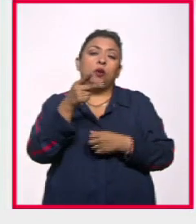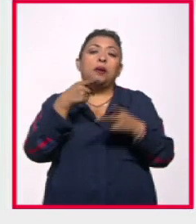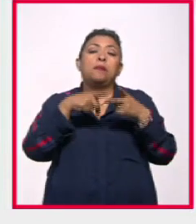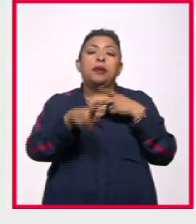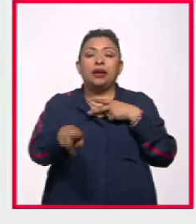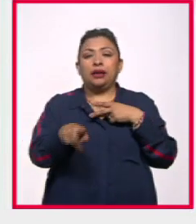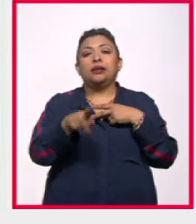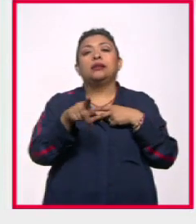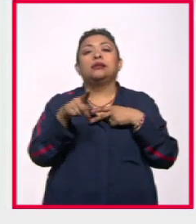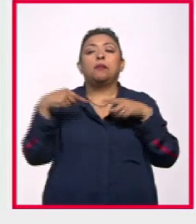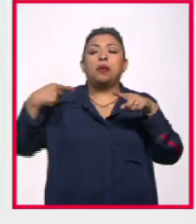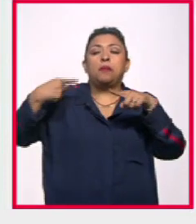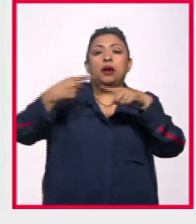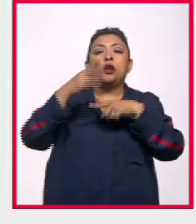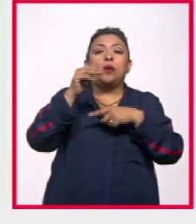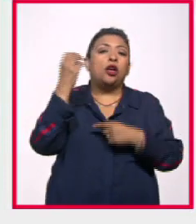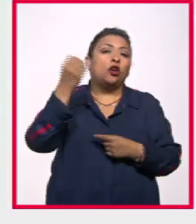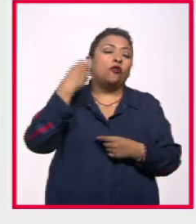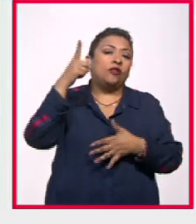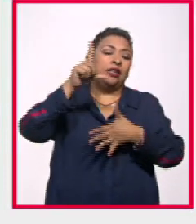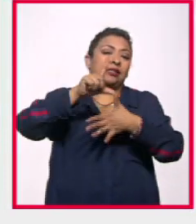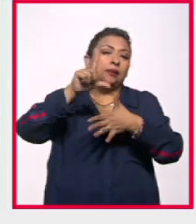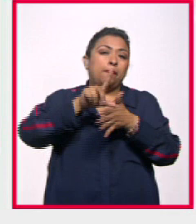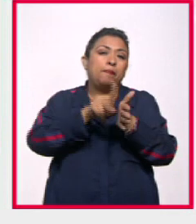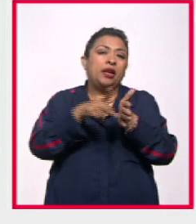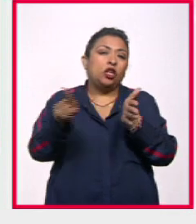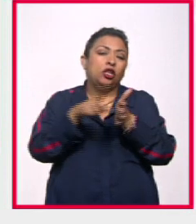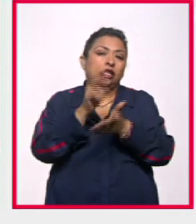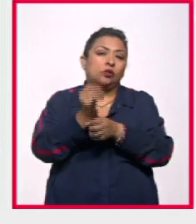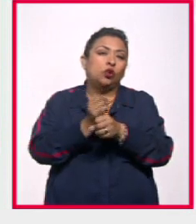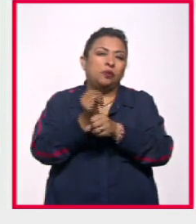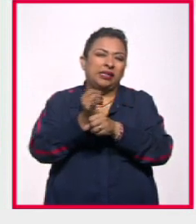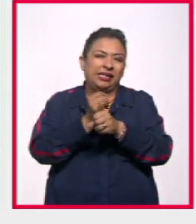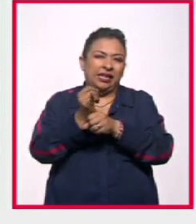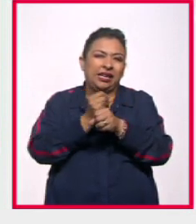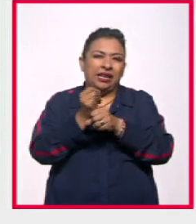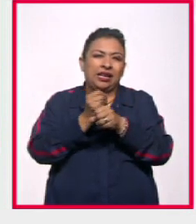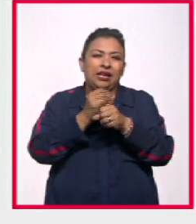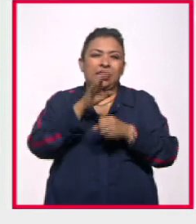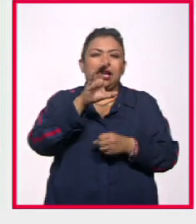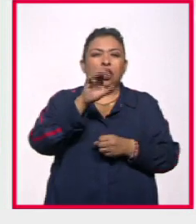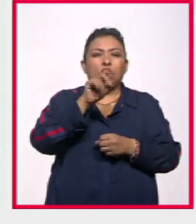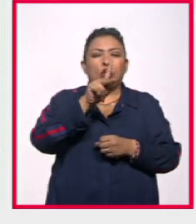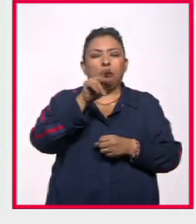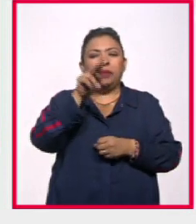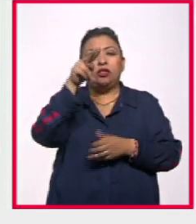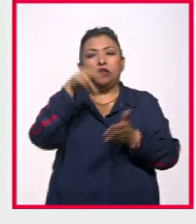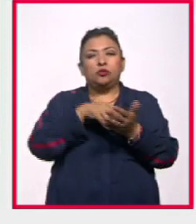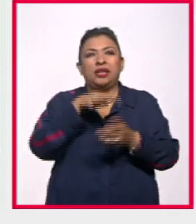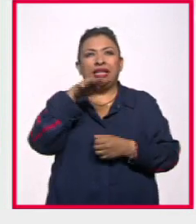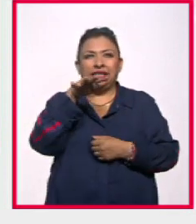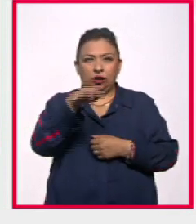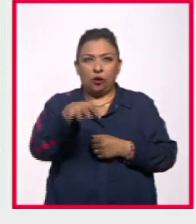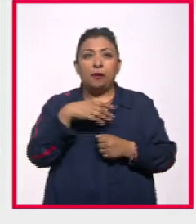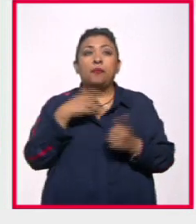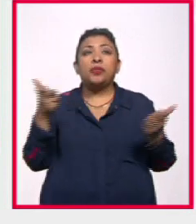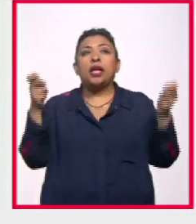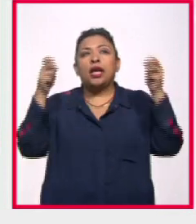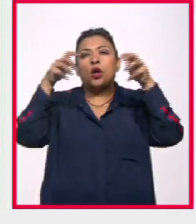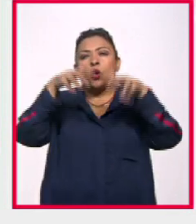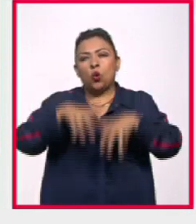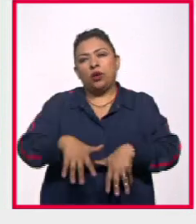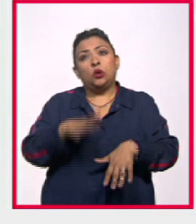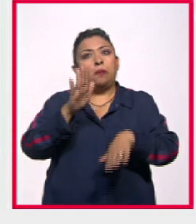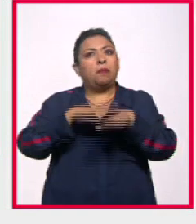novena edición de la Conferencia Latinoamericana de Periodismo de Investigación Colpin 2019. Se trata del encuentro